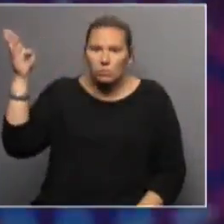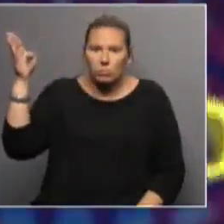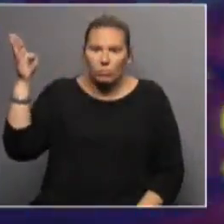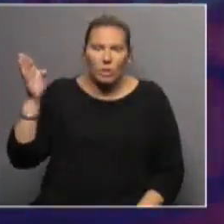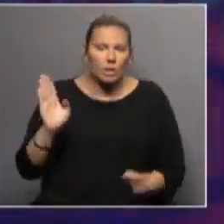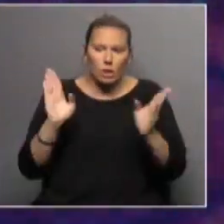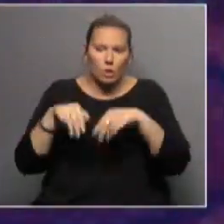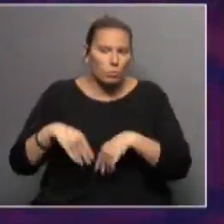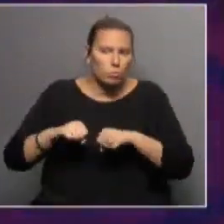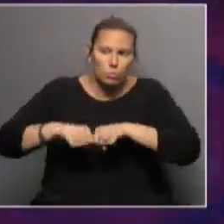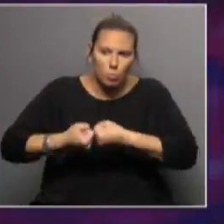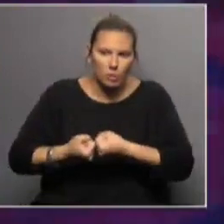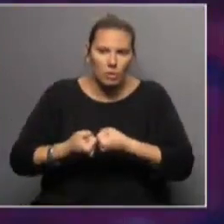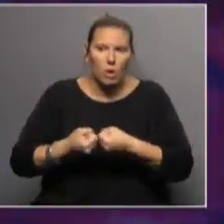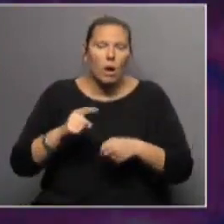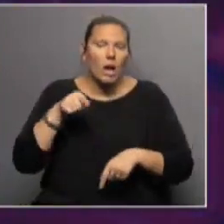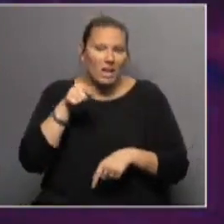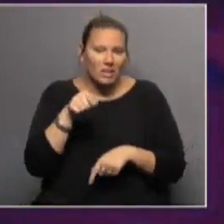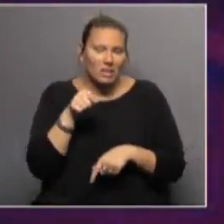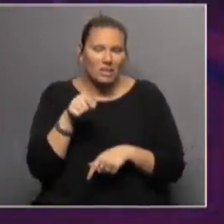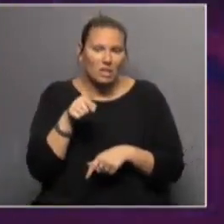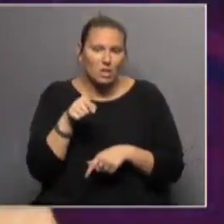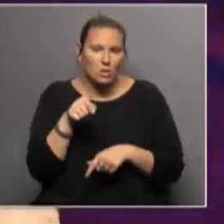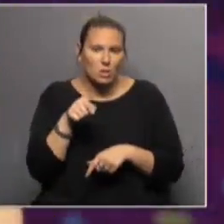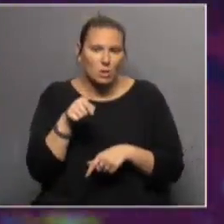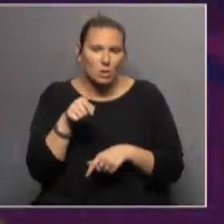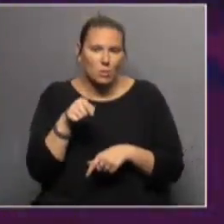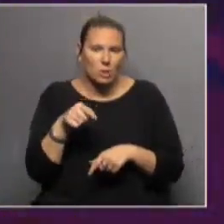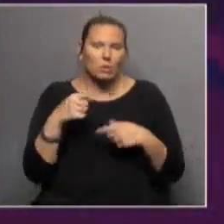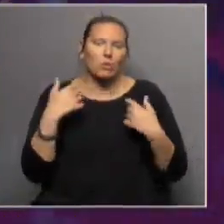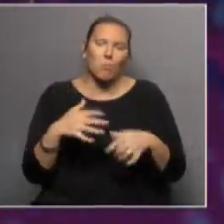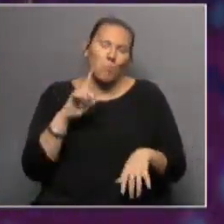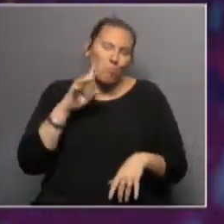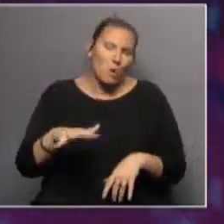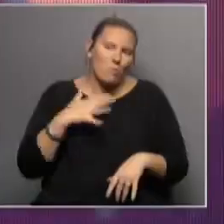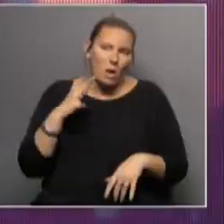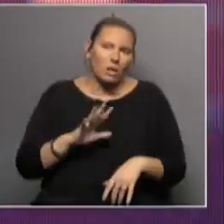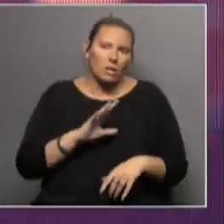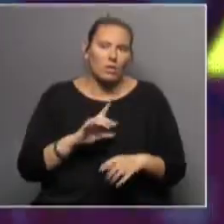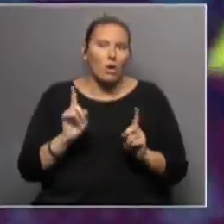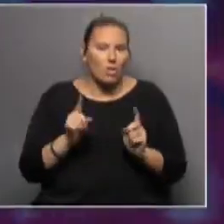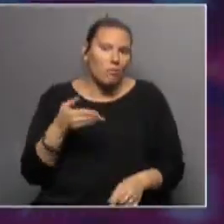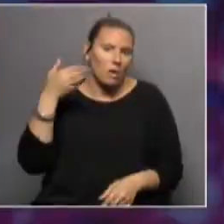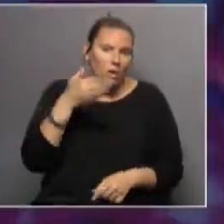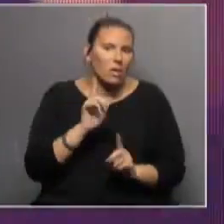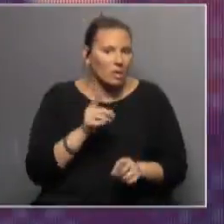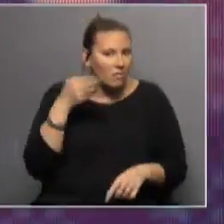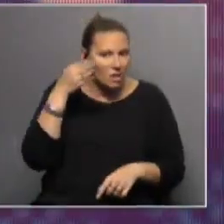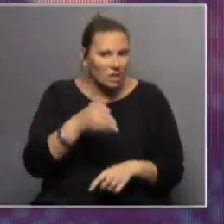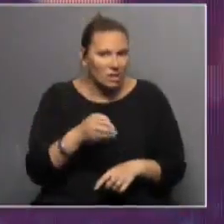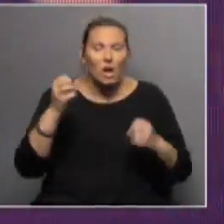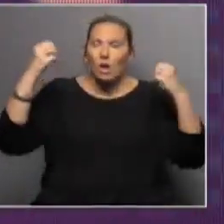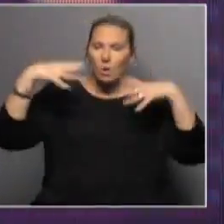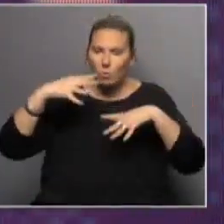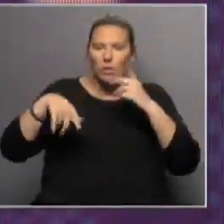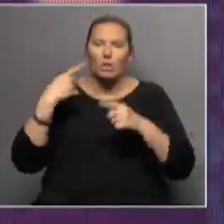no lo ha podido hacer, va a ser ahí una descarga impresionante. No hay que perderse esos shows. Descarga de Luz y